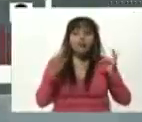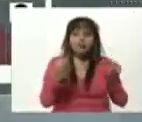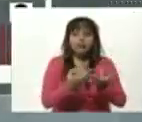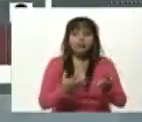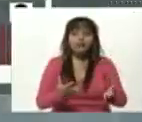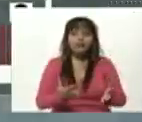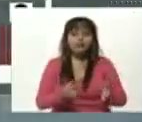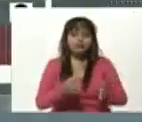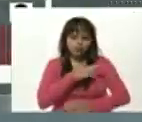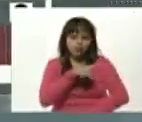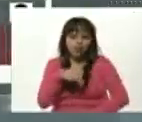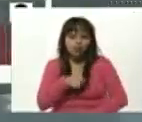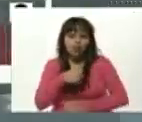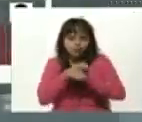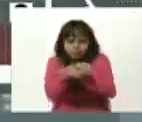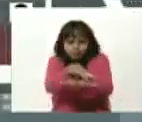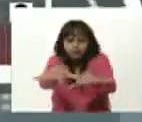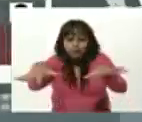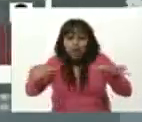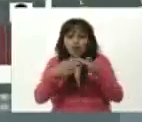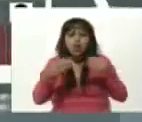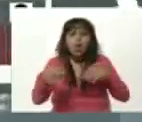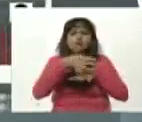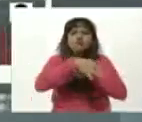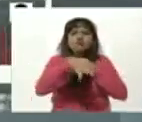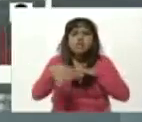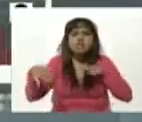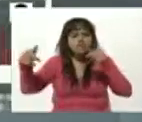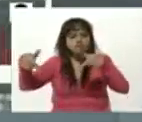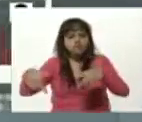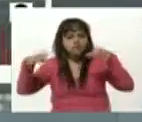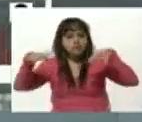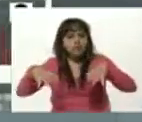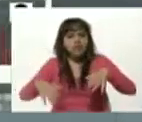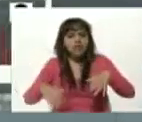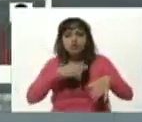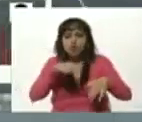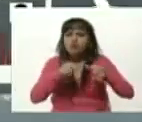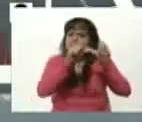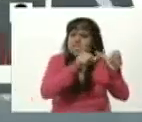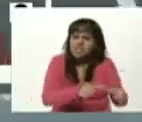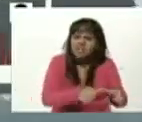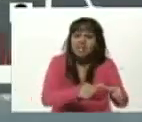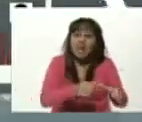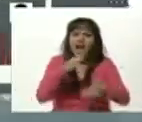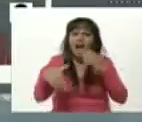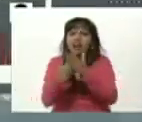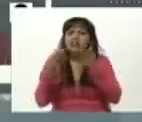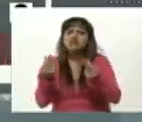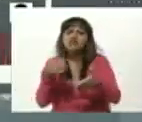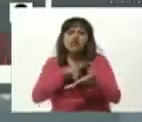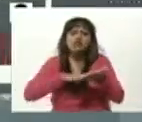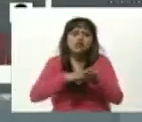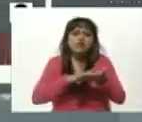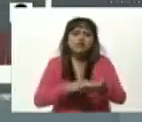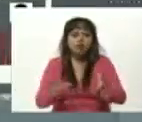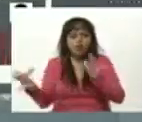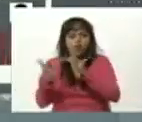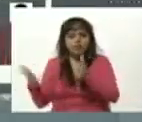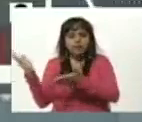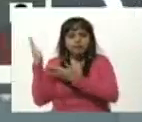fin, estamos desplegados por todo el municipio de Morón, presidente, y de aquí no nos vamos a ir hasta que todo esté resuelto. Adelante, presidente.